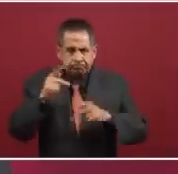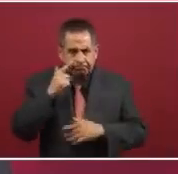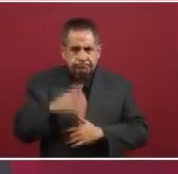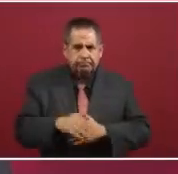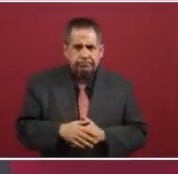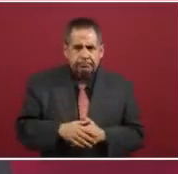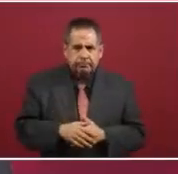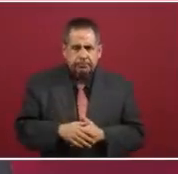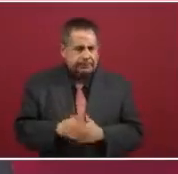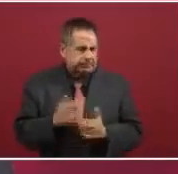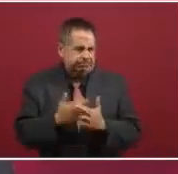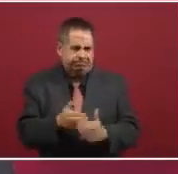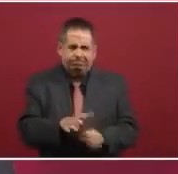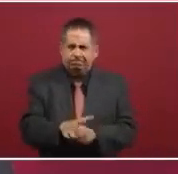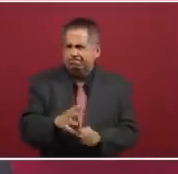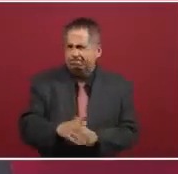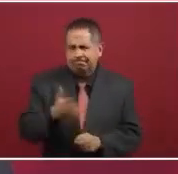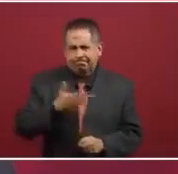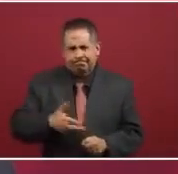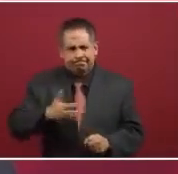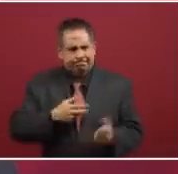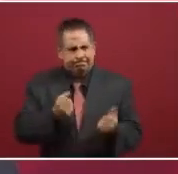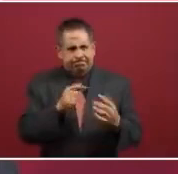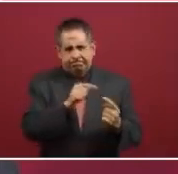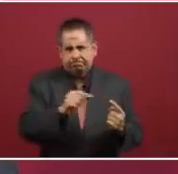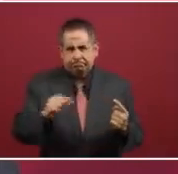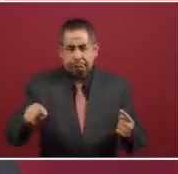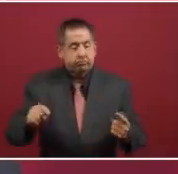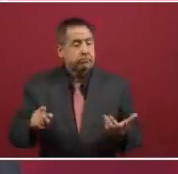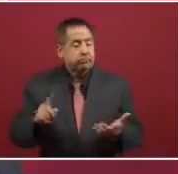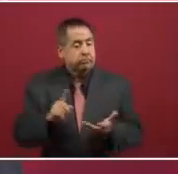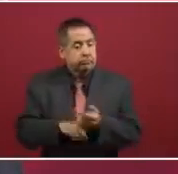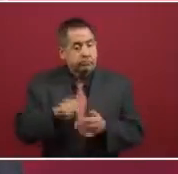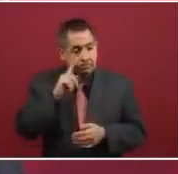con mucho potencial. Y en el terreno,